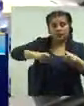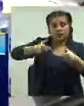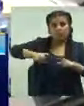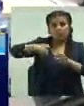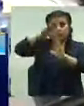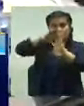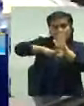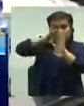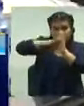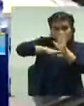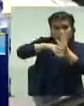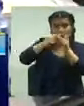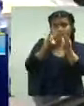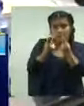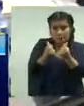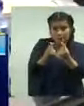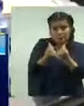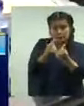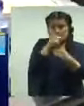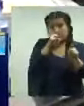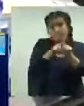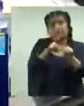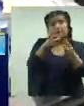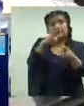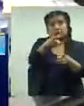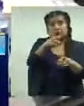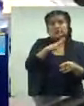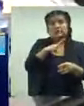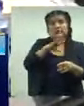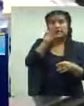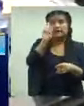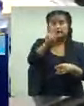cuantía. Entonces, obviamente, sí, tienen